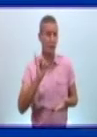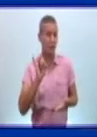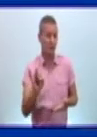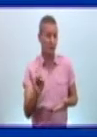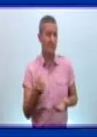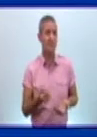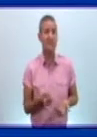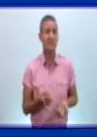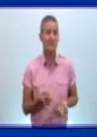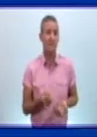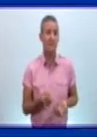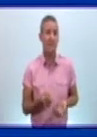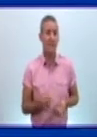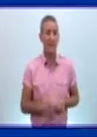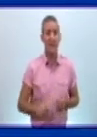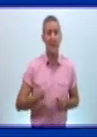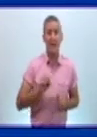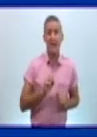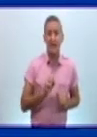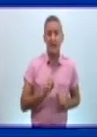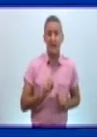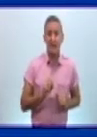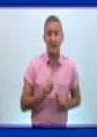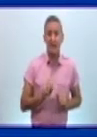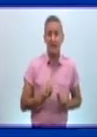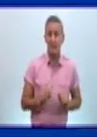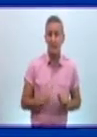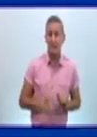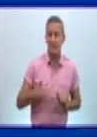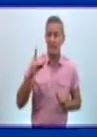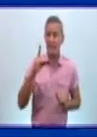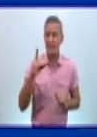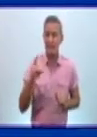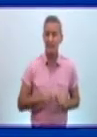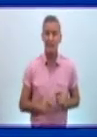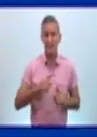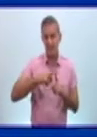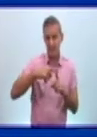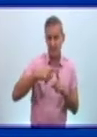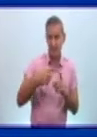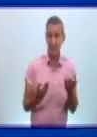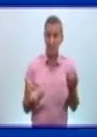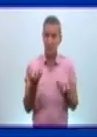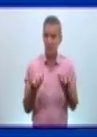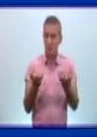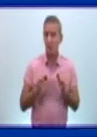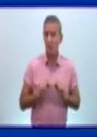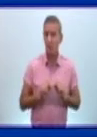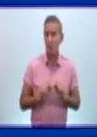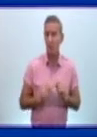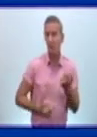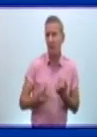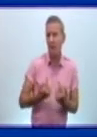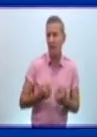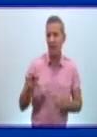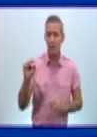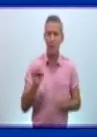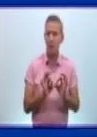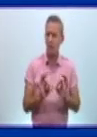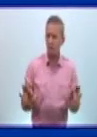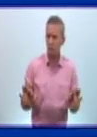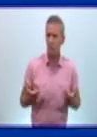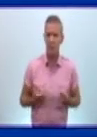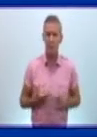aparecen las propiedades, densidad, temperatura de fusión y temperatura de ebullición de algunas sustancias puras.